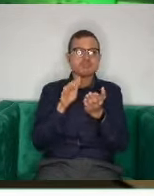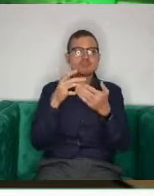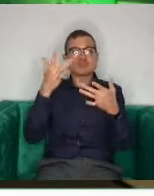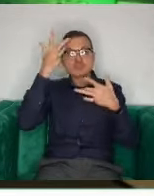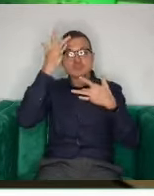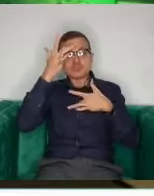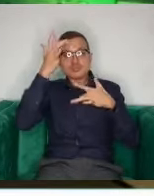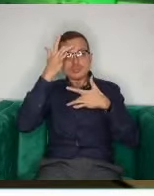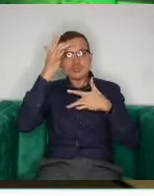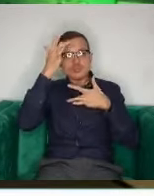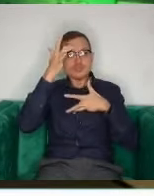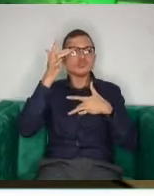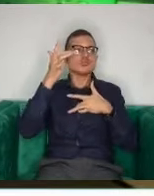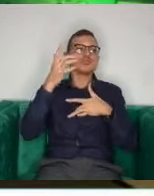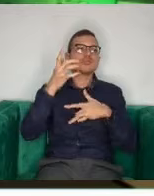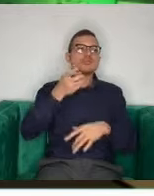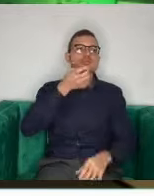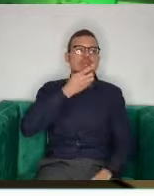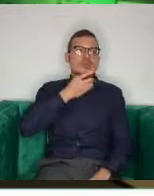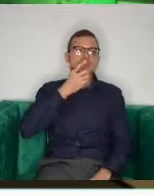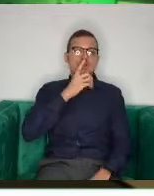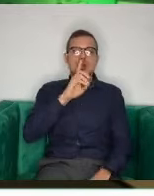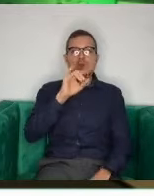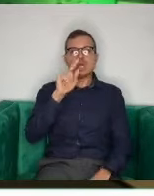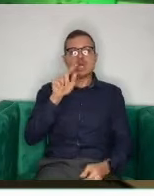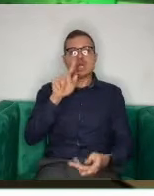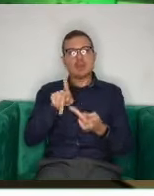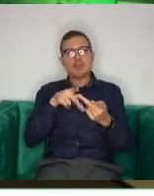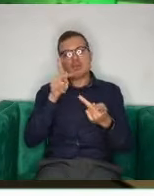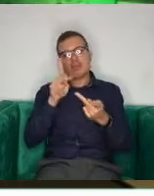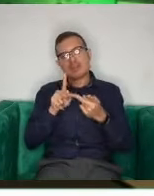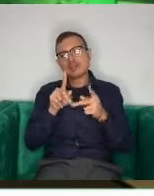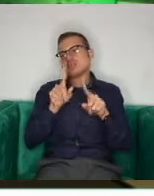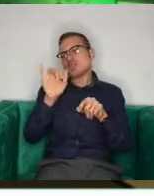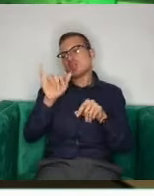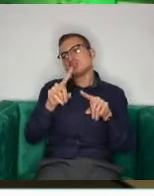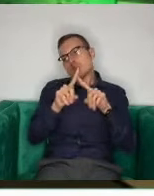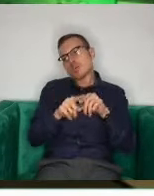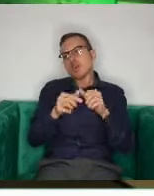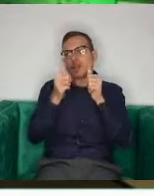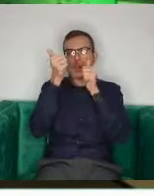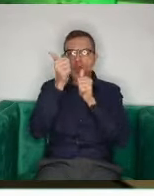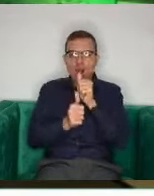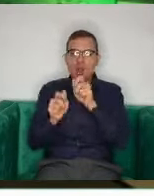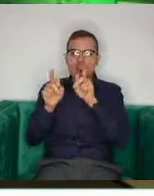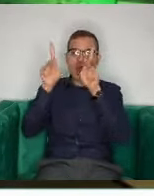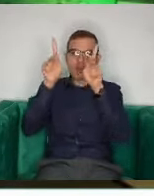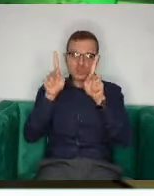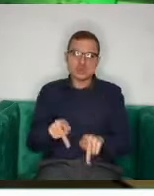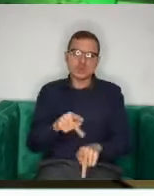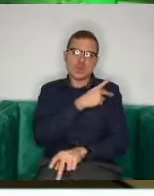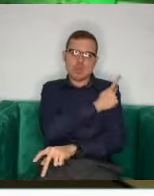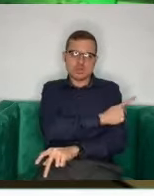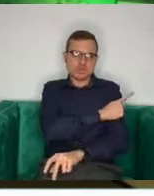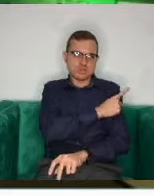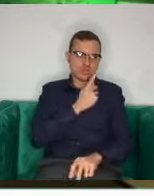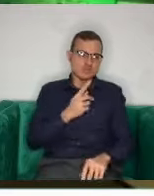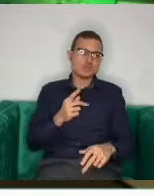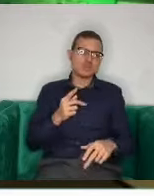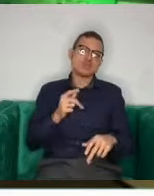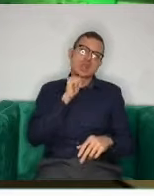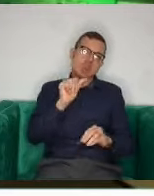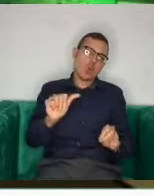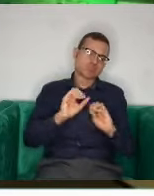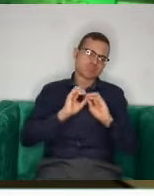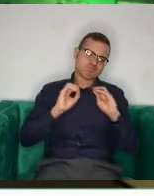dieta perfecta? Yo sé que cada paciente es individualizado, pero para usted, ¿qué podría ser una dieta saludable para un